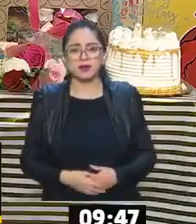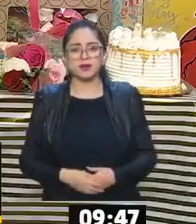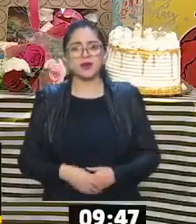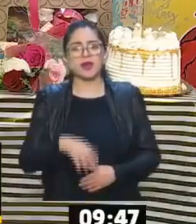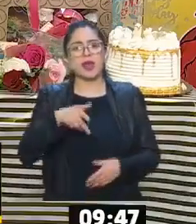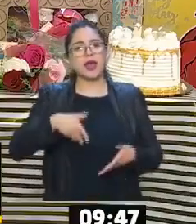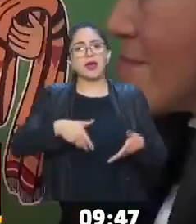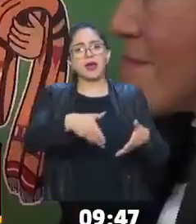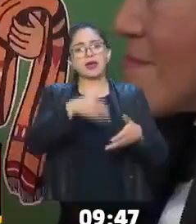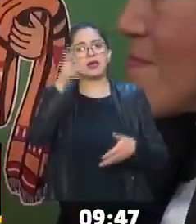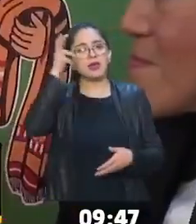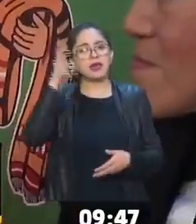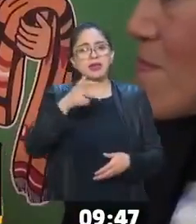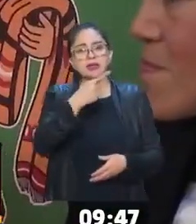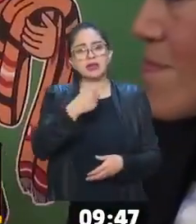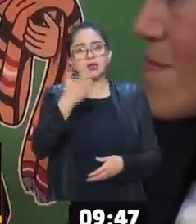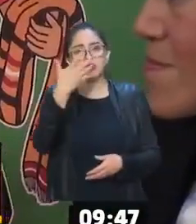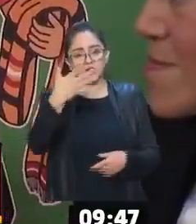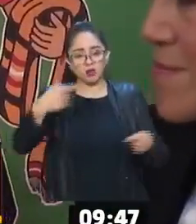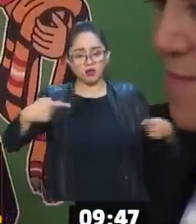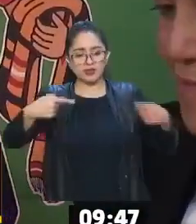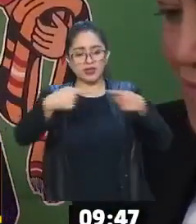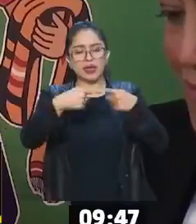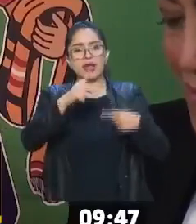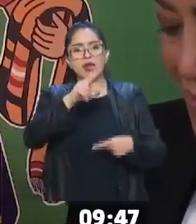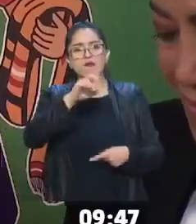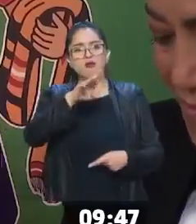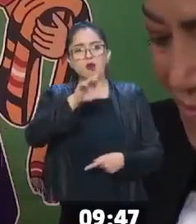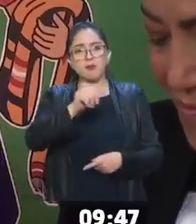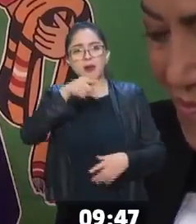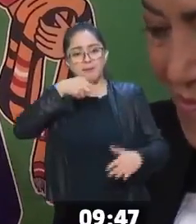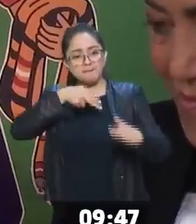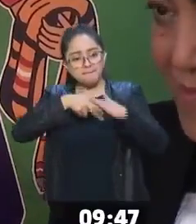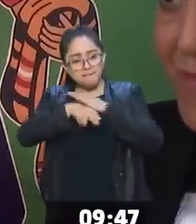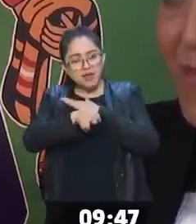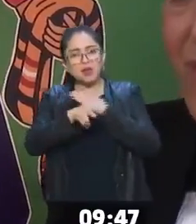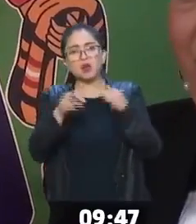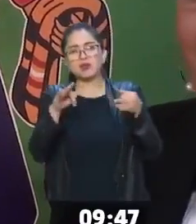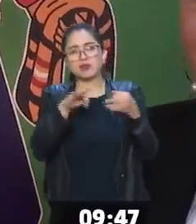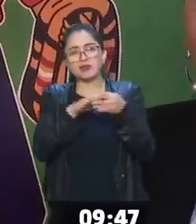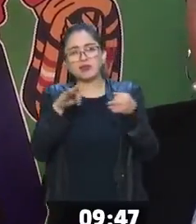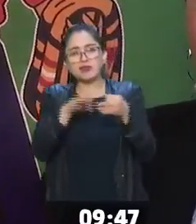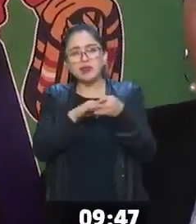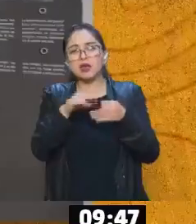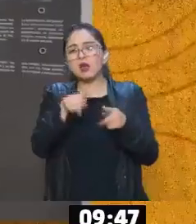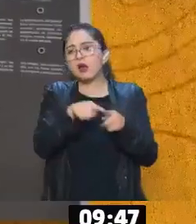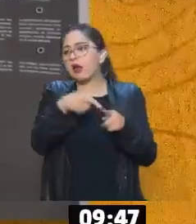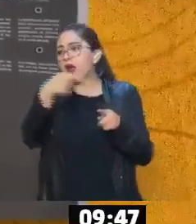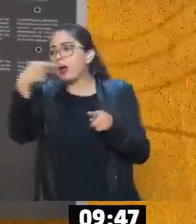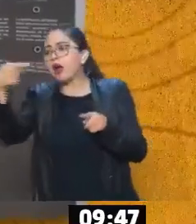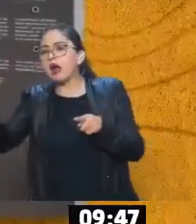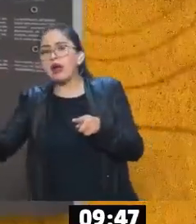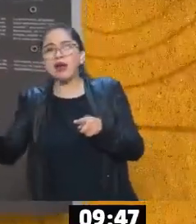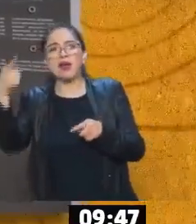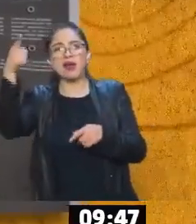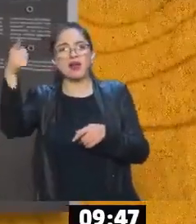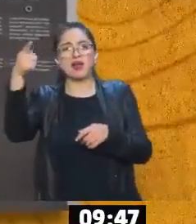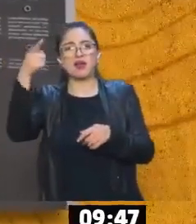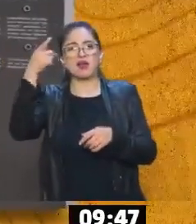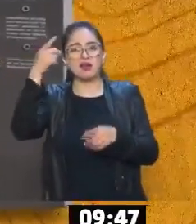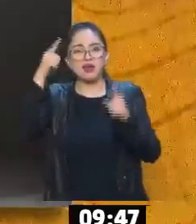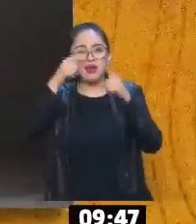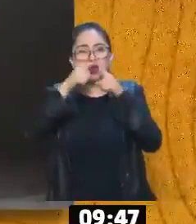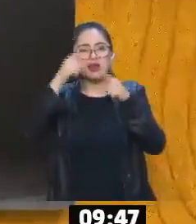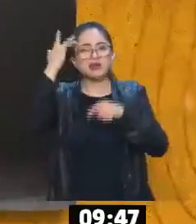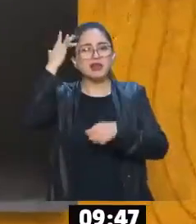Avenida Hidalgo número 105, esquina con Reforma, cerca del Metro y Metrobús Hidalgo, a un costado de la iglesia de San Hipólito. Ahí está.